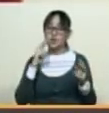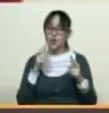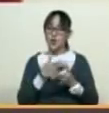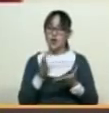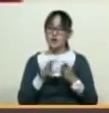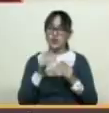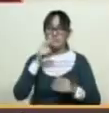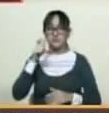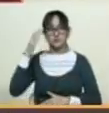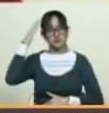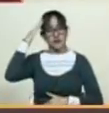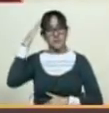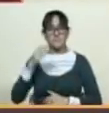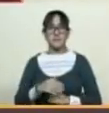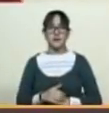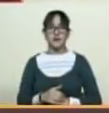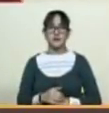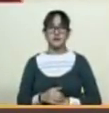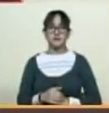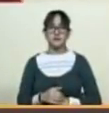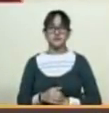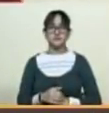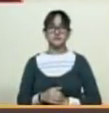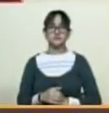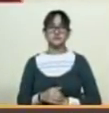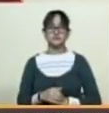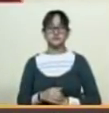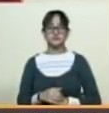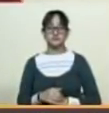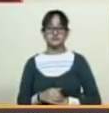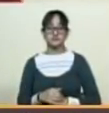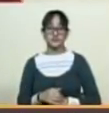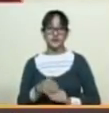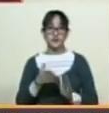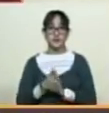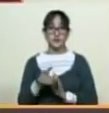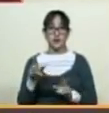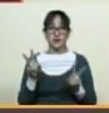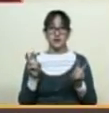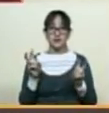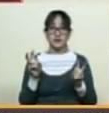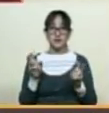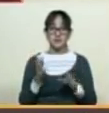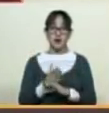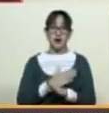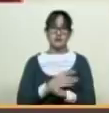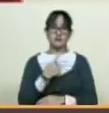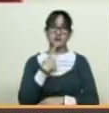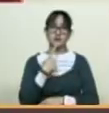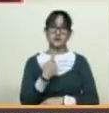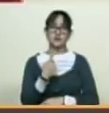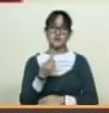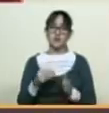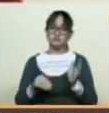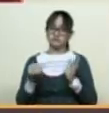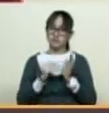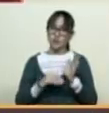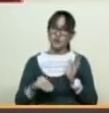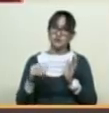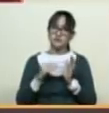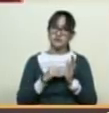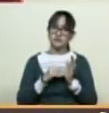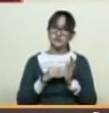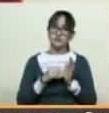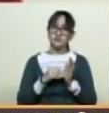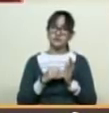de los electores. Las acciones que ha tomado el Consejo Nacional en relación con esto, como ya lo hemos dicho en varias ocasiones, es